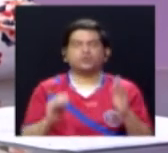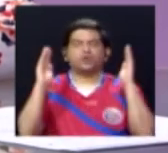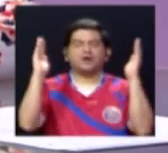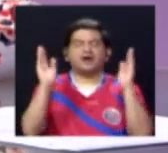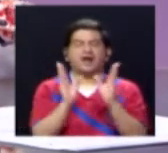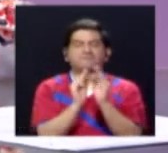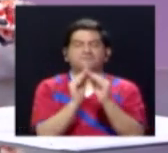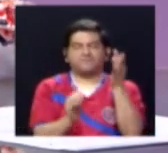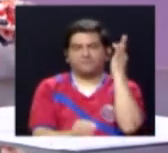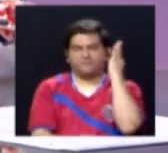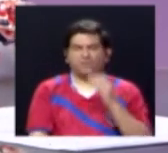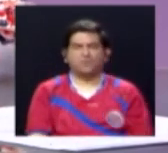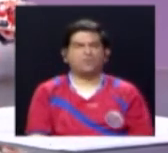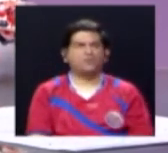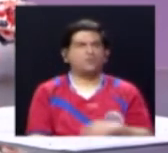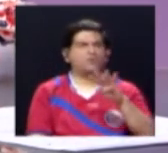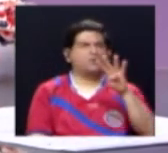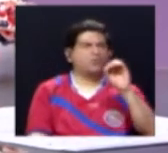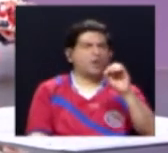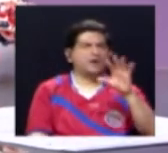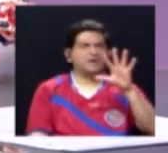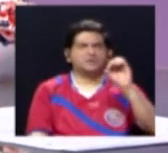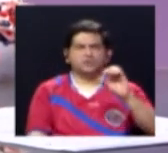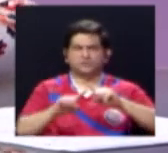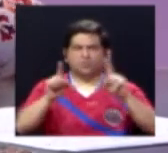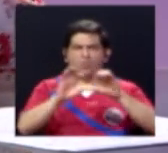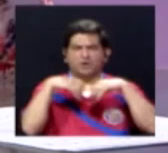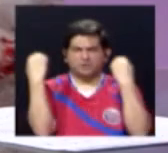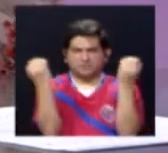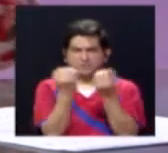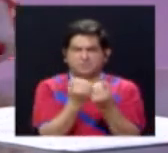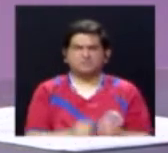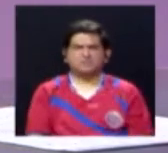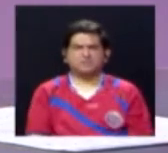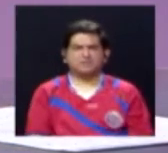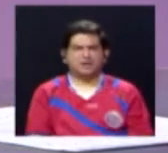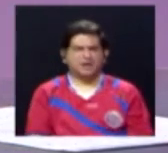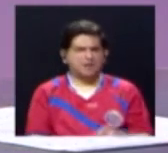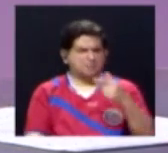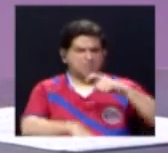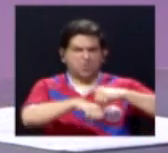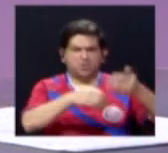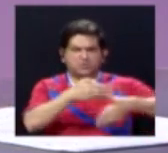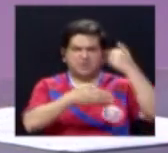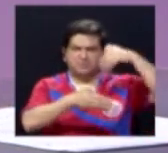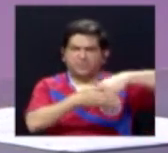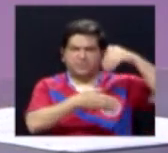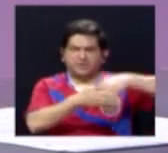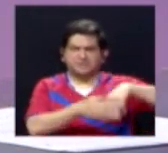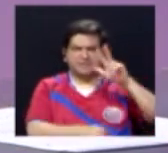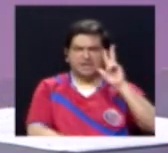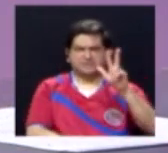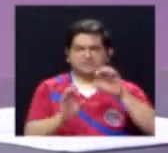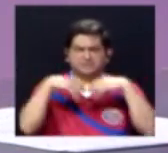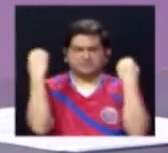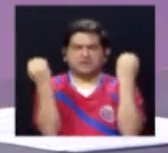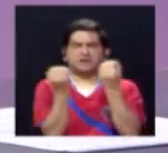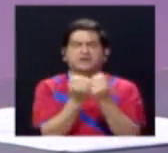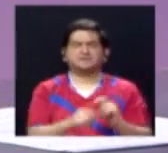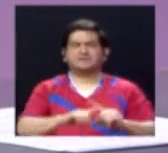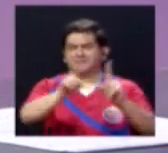son más de cuarenta cincuenta organizaciones recientemente inscribimos a tres organizaciones